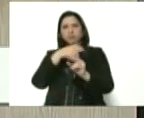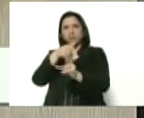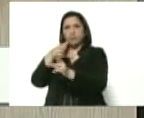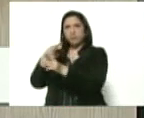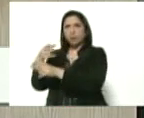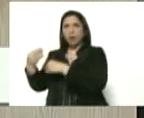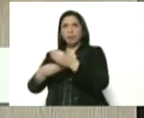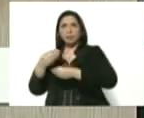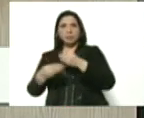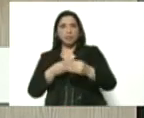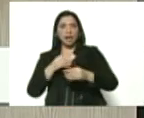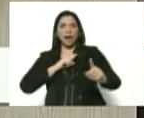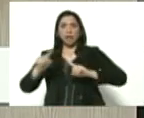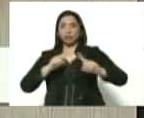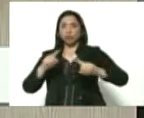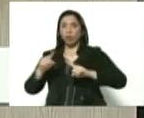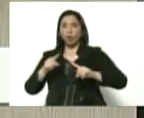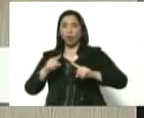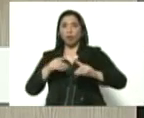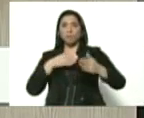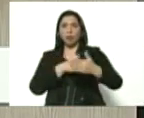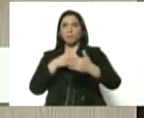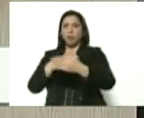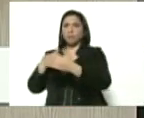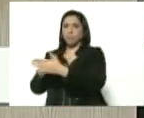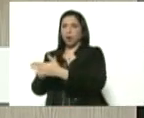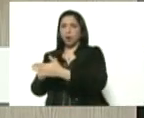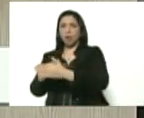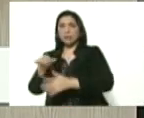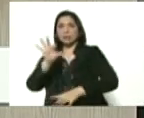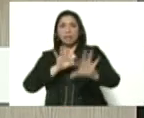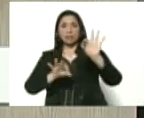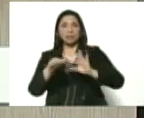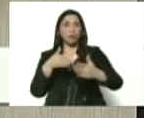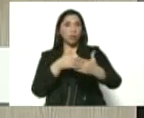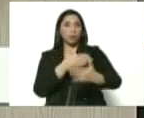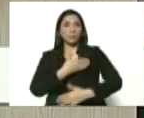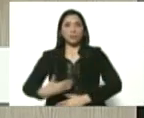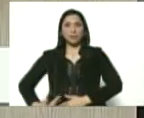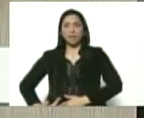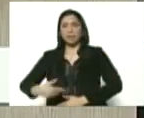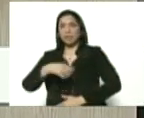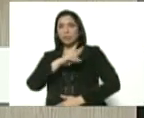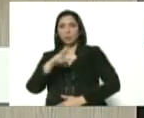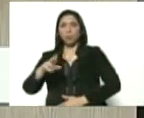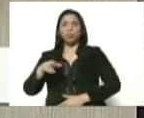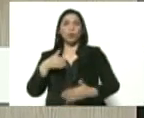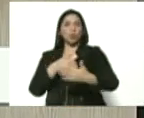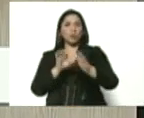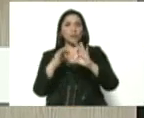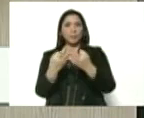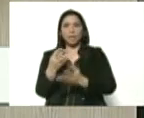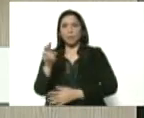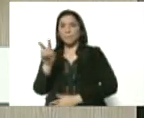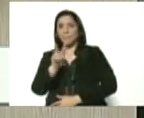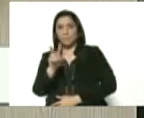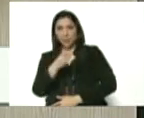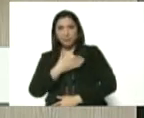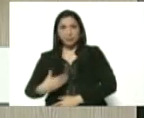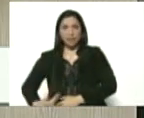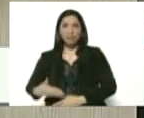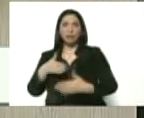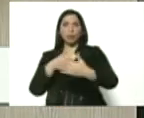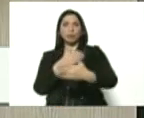emprender acciones de atentados selectivos contra el presidente de la República, contra los familiares del presidente, contra el presidente de la Asamblea